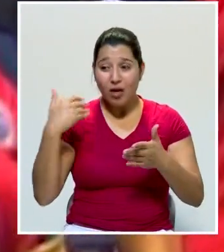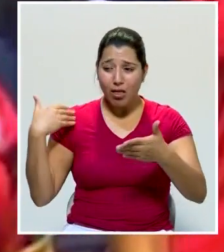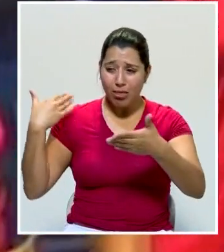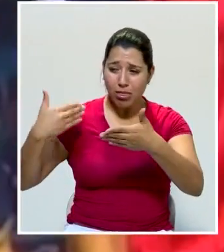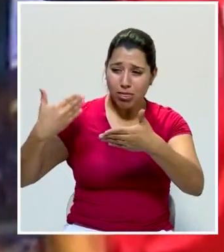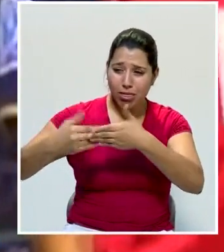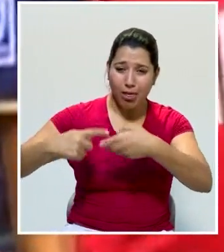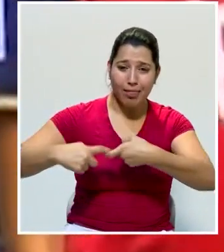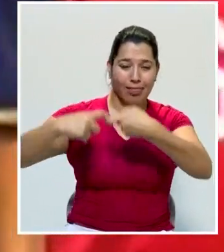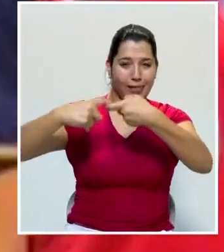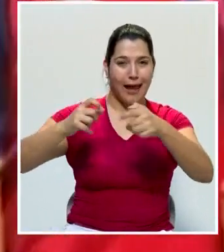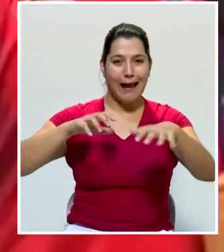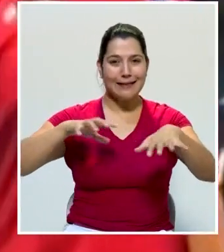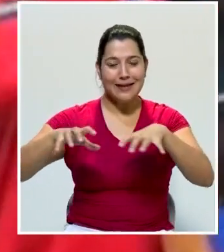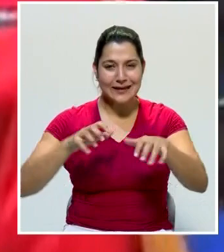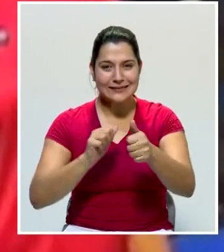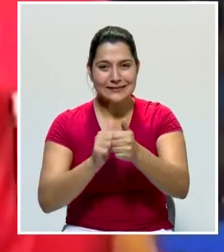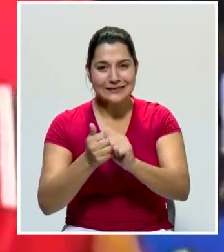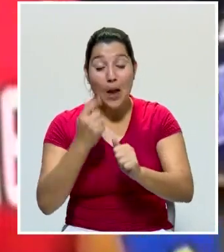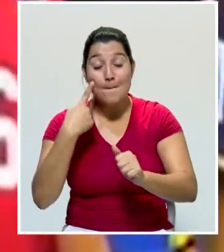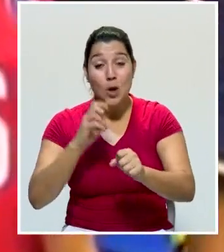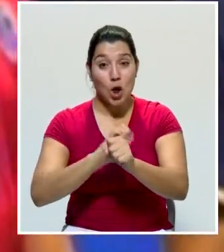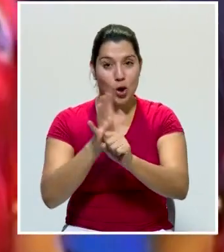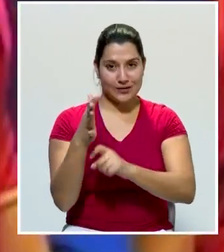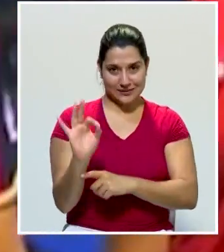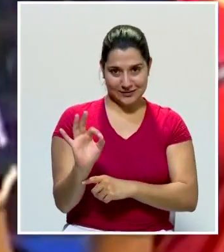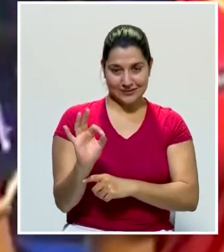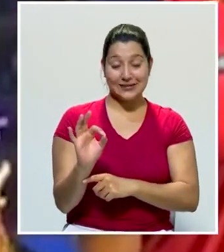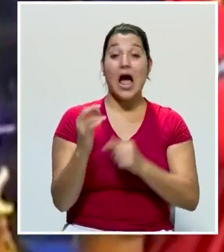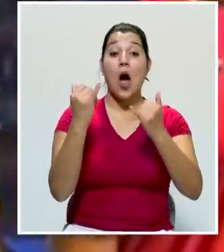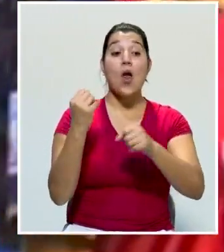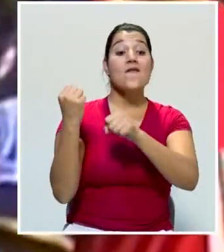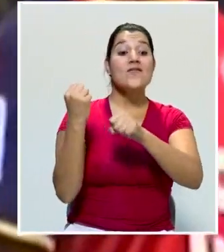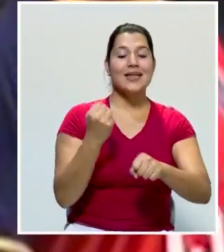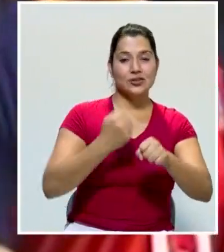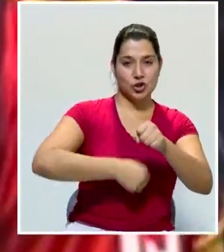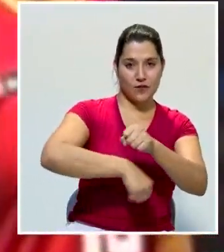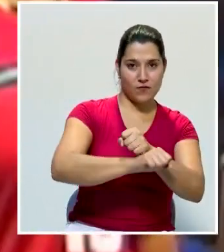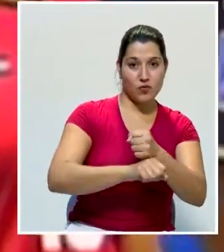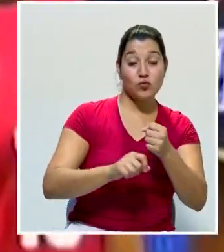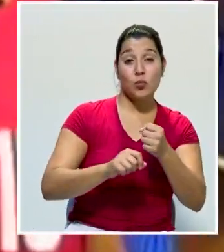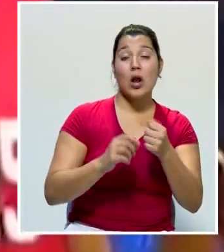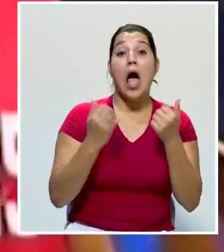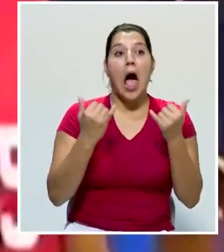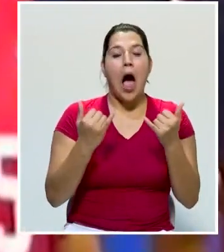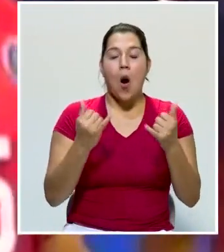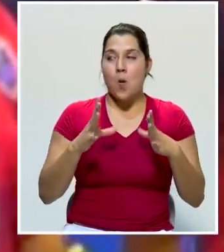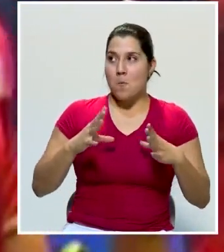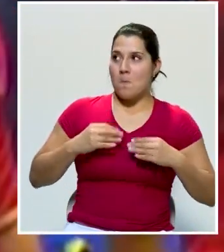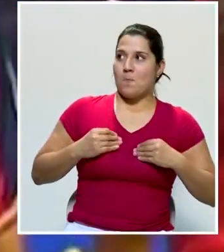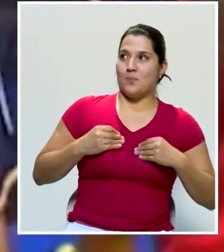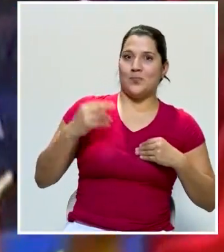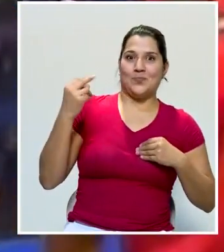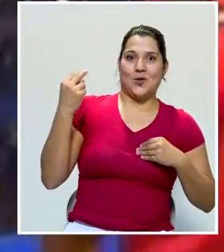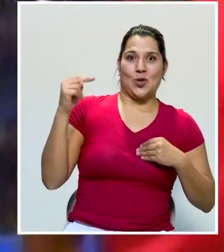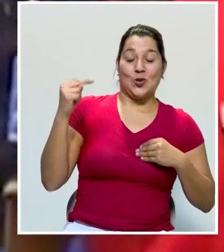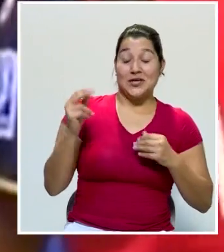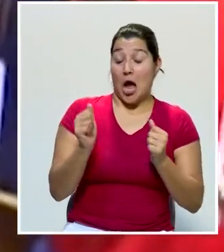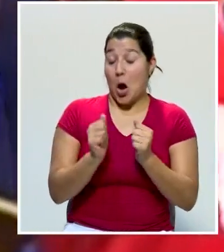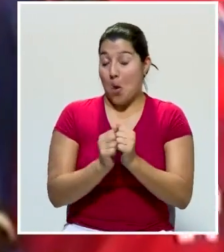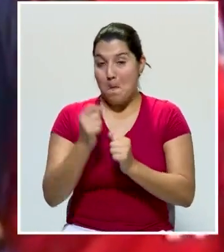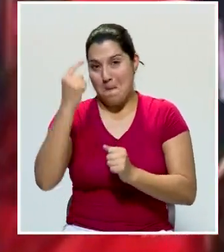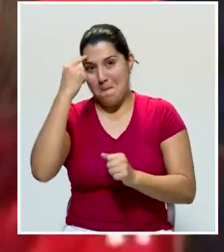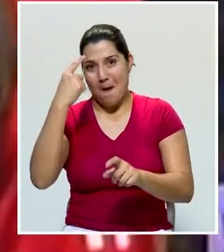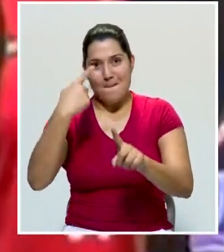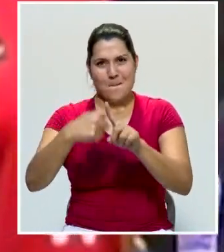deportiva. Tanto en la Federación Costarricense de Fútbol como en la Federación Panameña reciben esta noticia con mucho positivismo, ya que